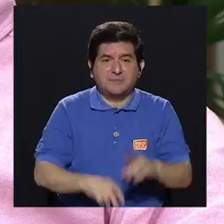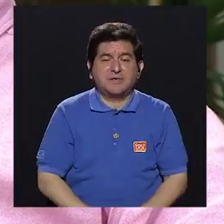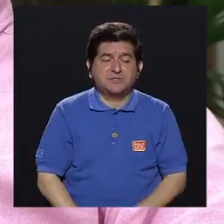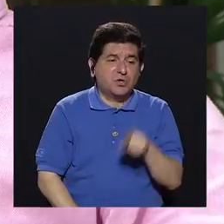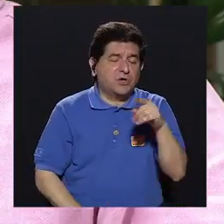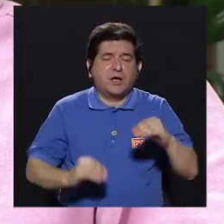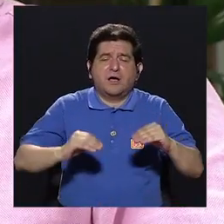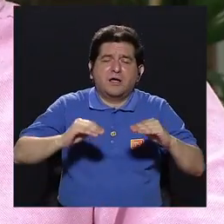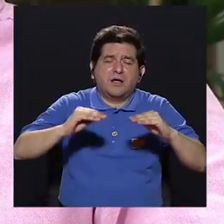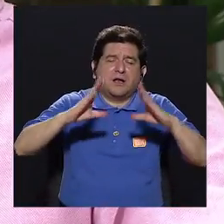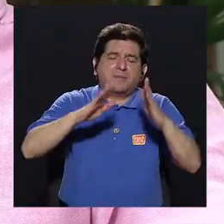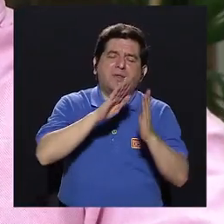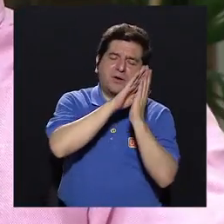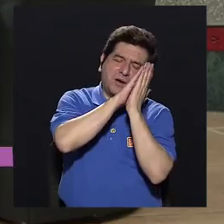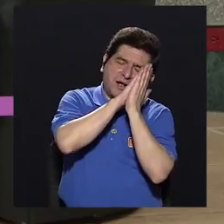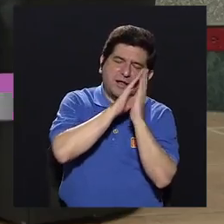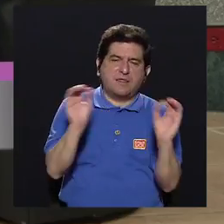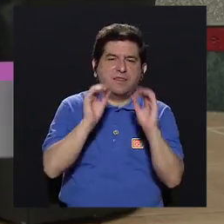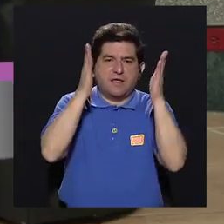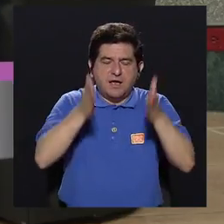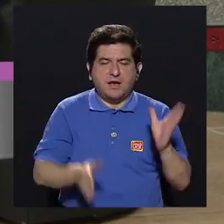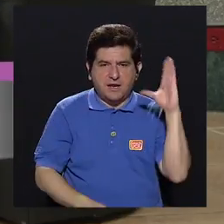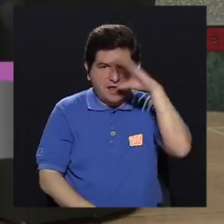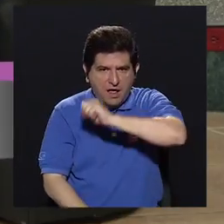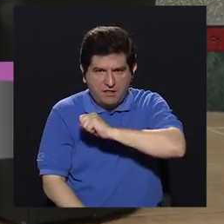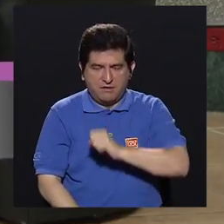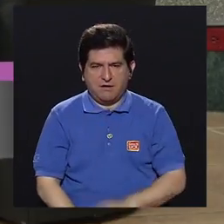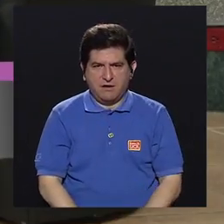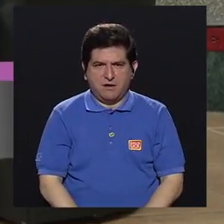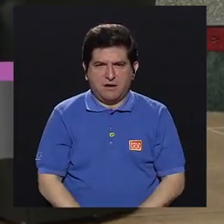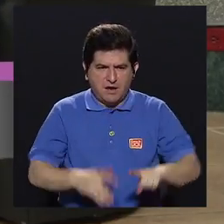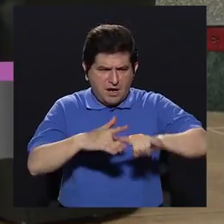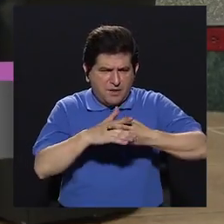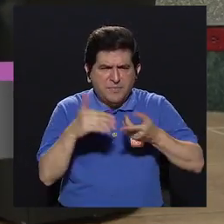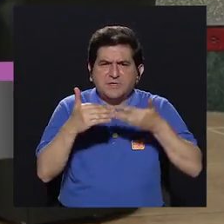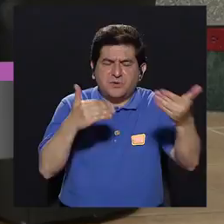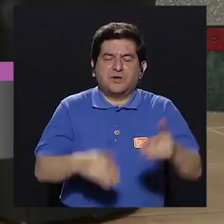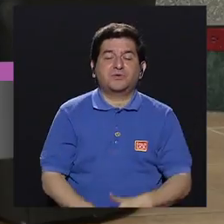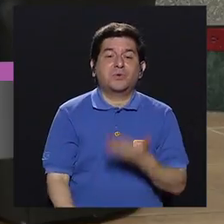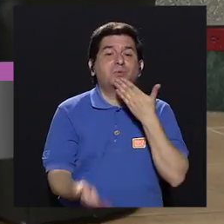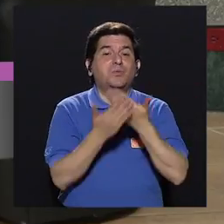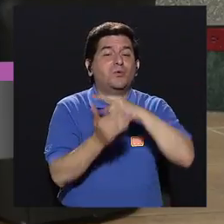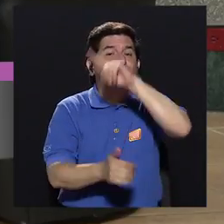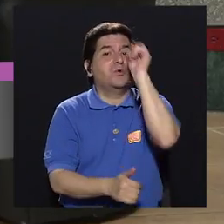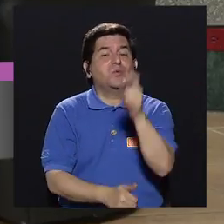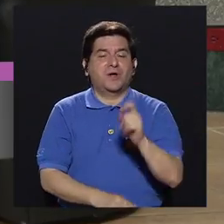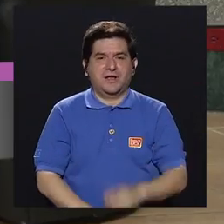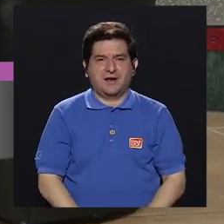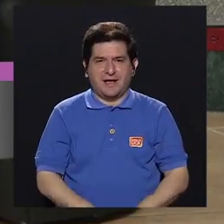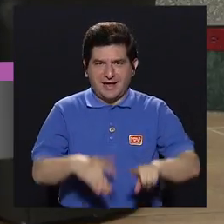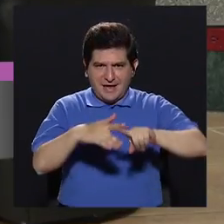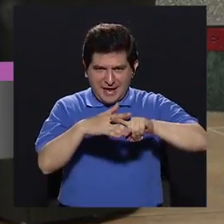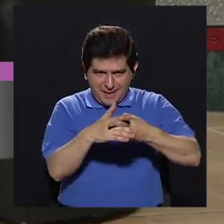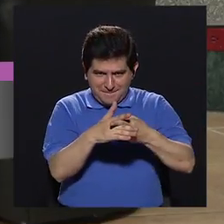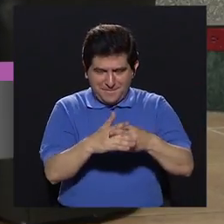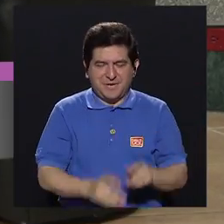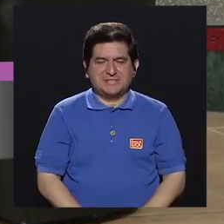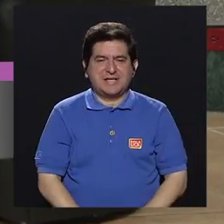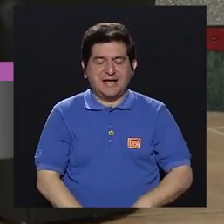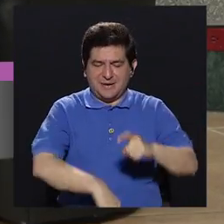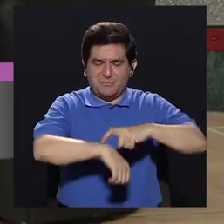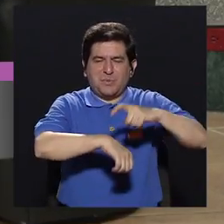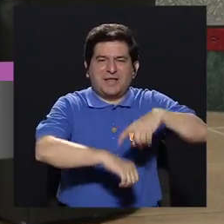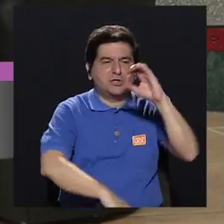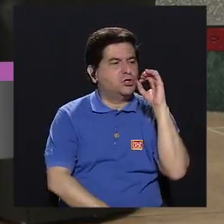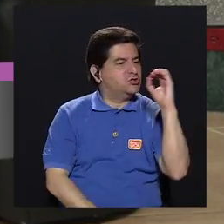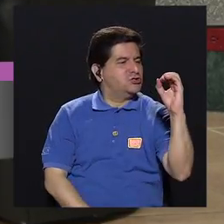sufre en la madrugada cuando está durmiendo y nadie se dio cuenta? ¿Cuándo comenzamos a contar? Muy buena pregunta. ¿Cuándo comenzamos? Porque el tiempo cero